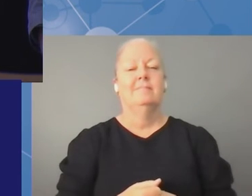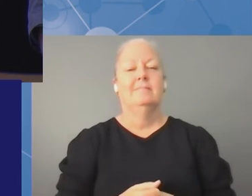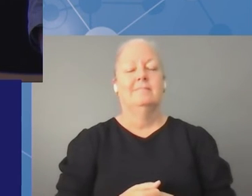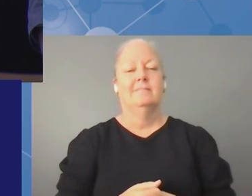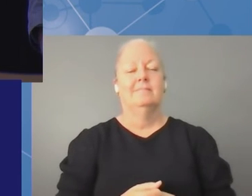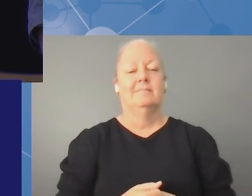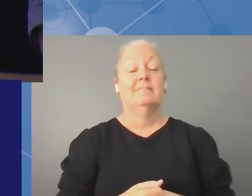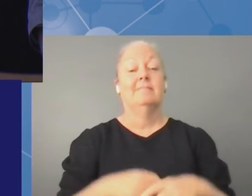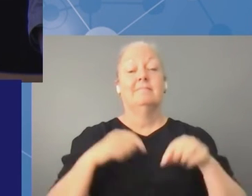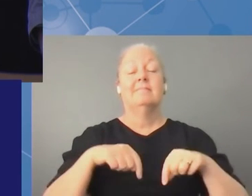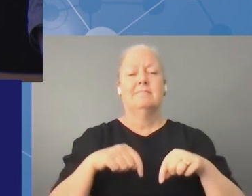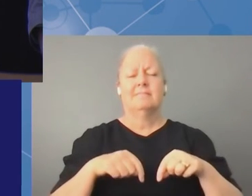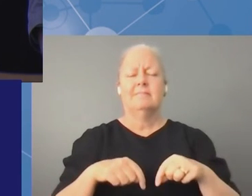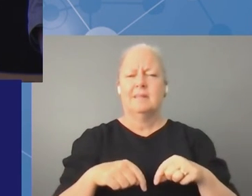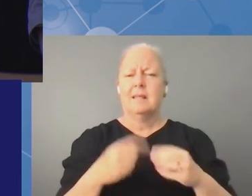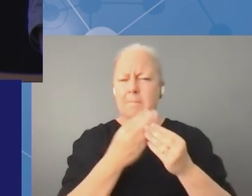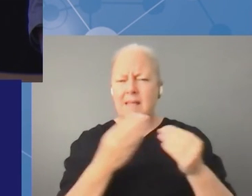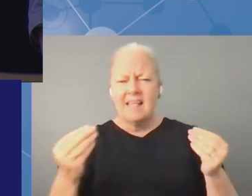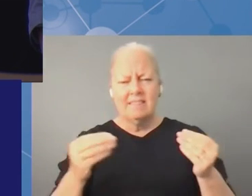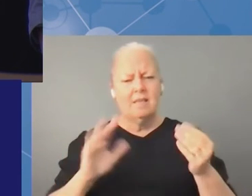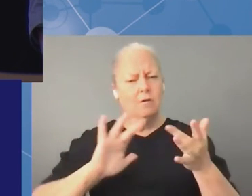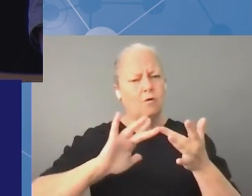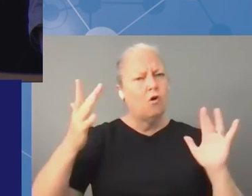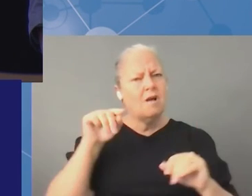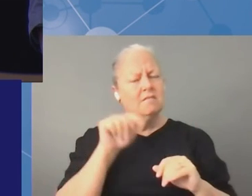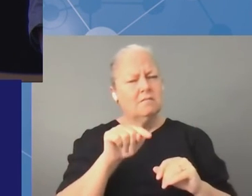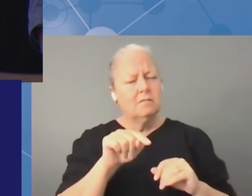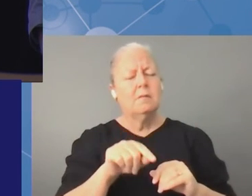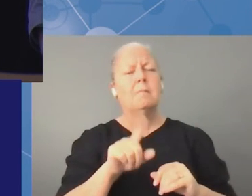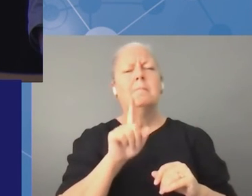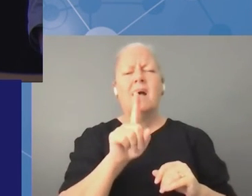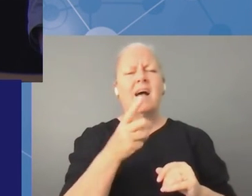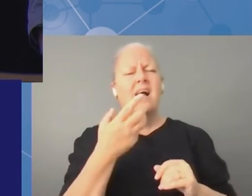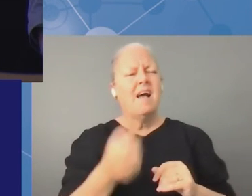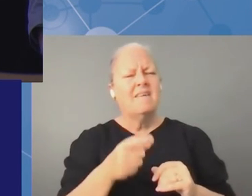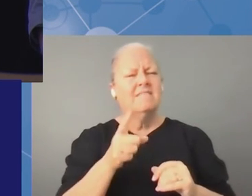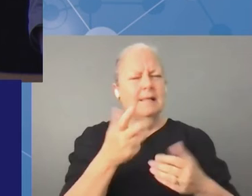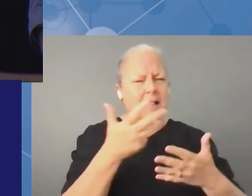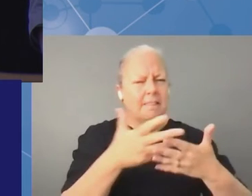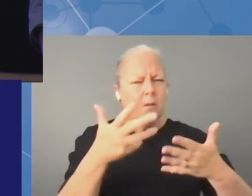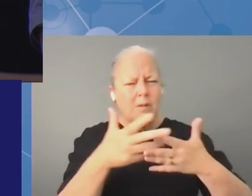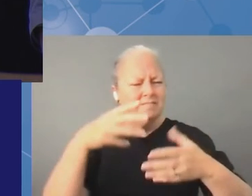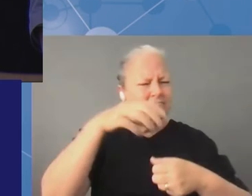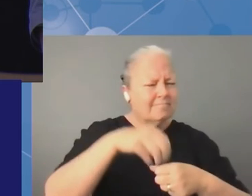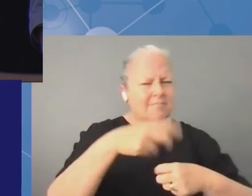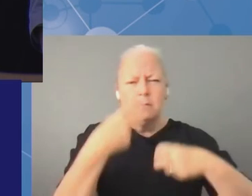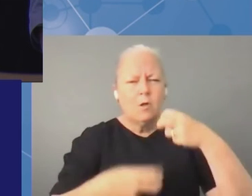ha habido participantes en línea, pero ha habido problemas lingüísticos. ¿Qué podríamos hacer para que cada